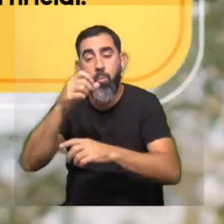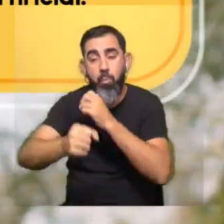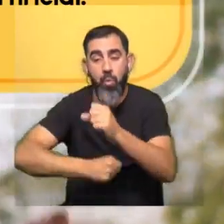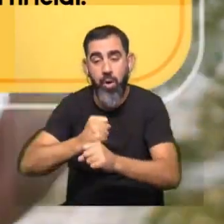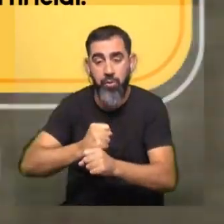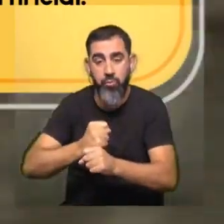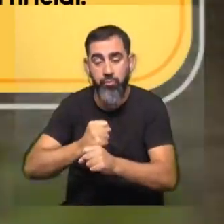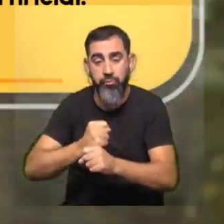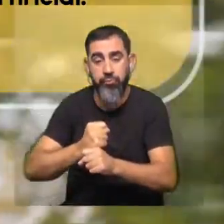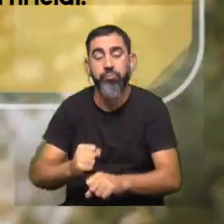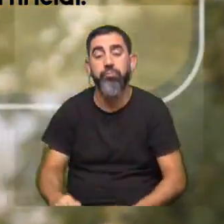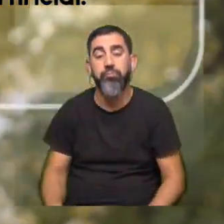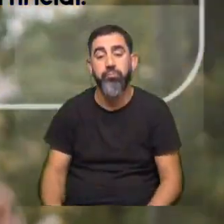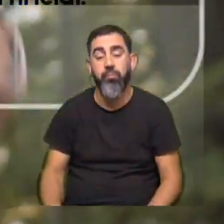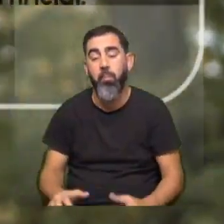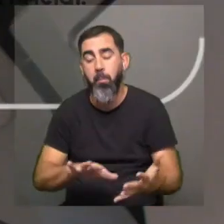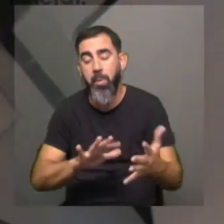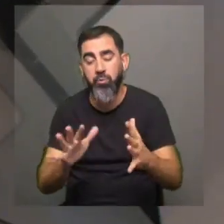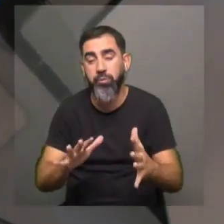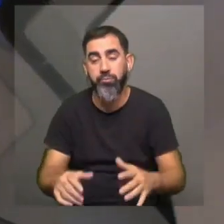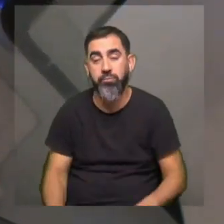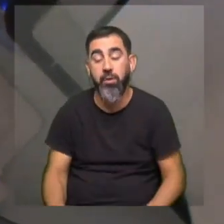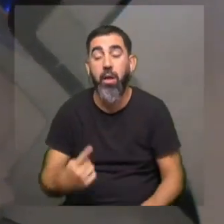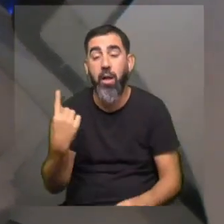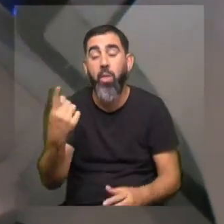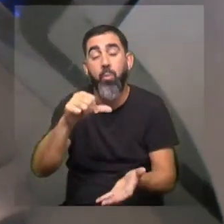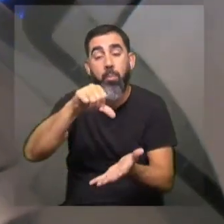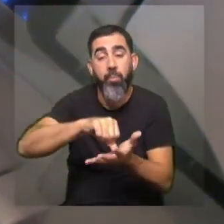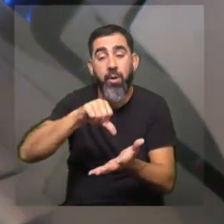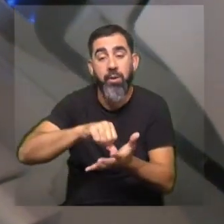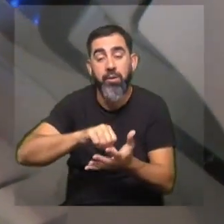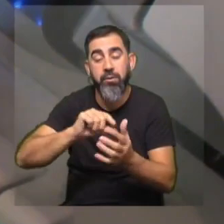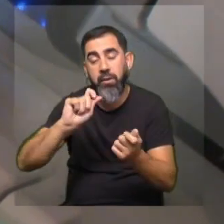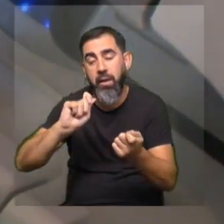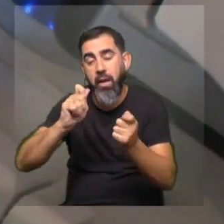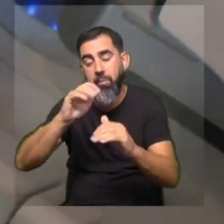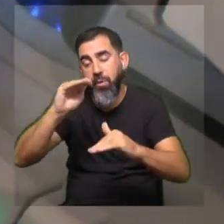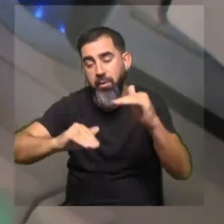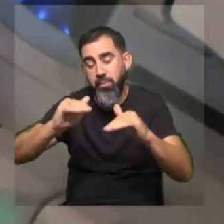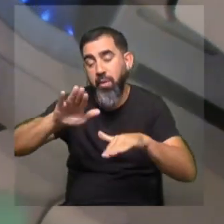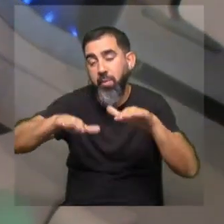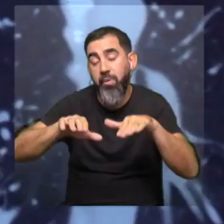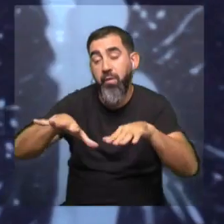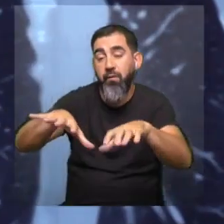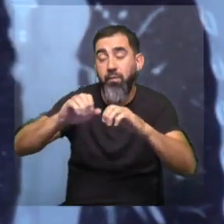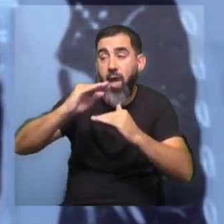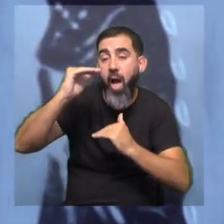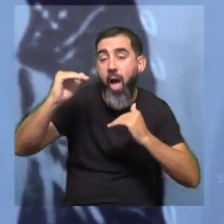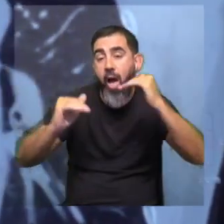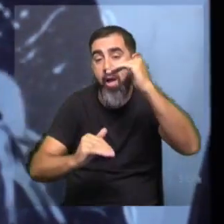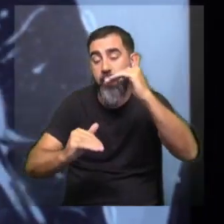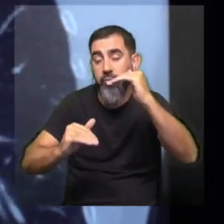valor típico, aproximado, digamos. En cada país puede haber una pequeña variación, o si usted vive en una zona muy alta, que hay más